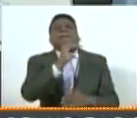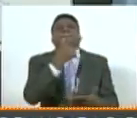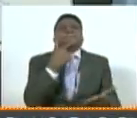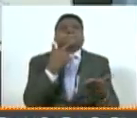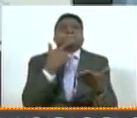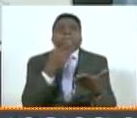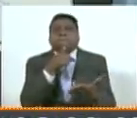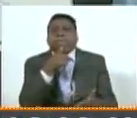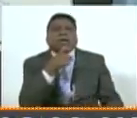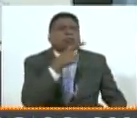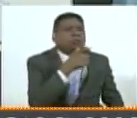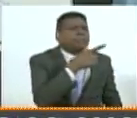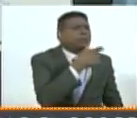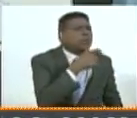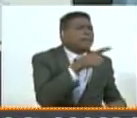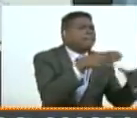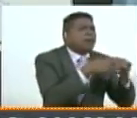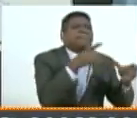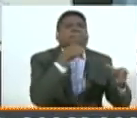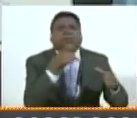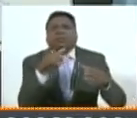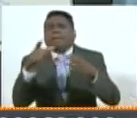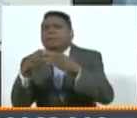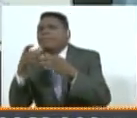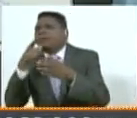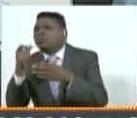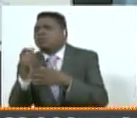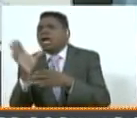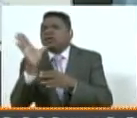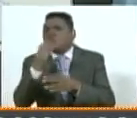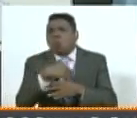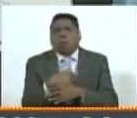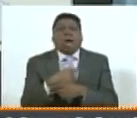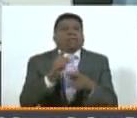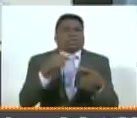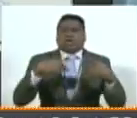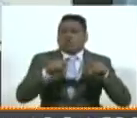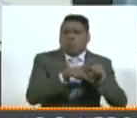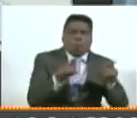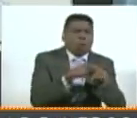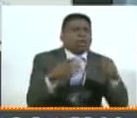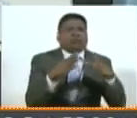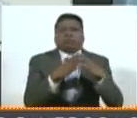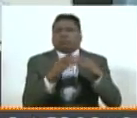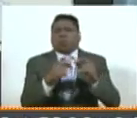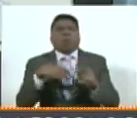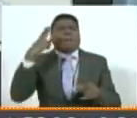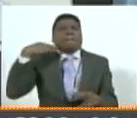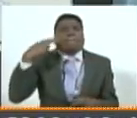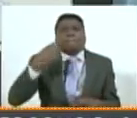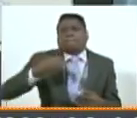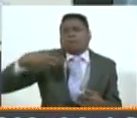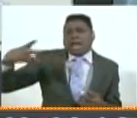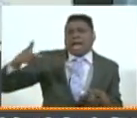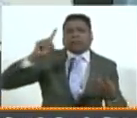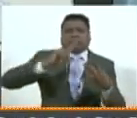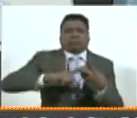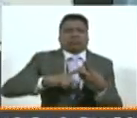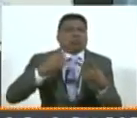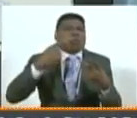todos los sectores de la sociedad sin ningún tipo de discriminación Y que debe en su conformación